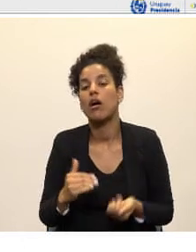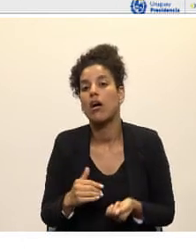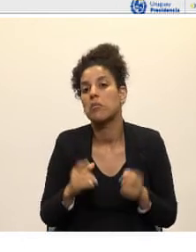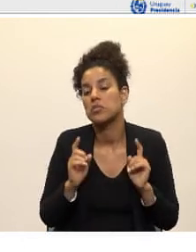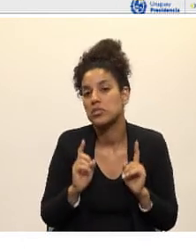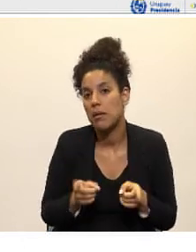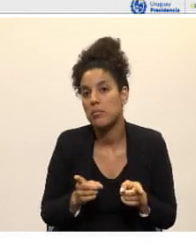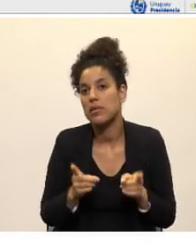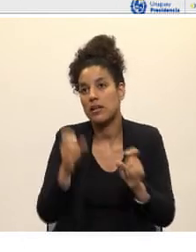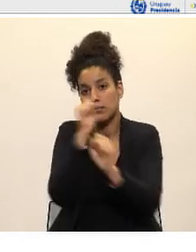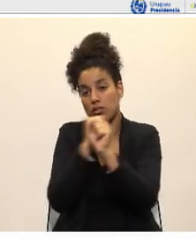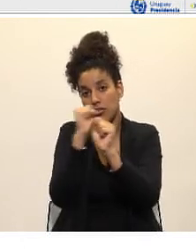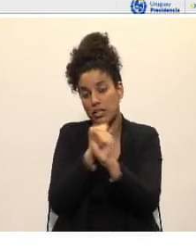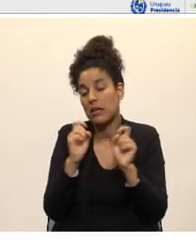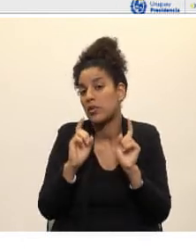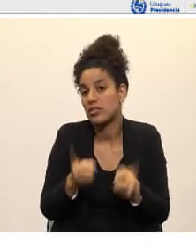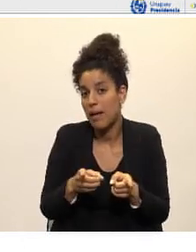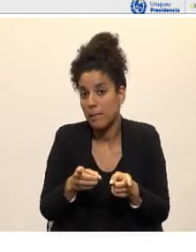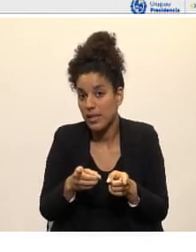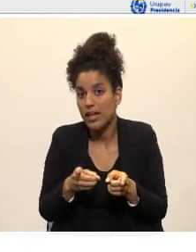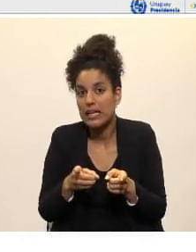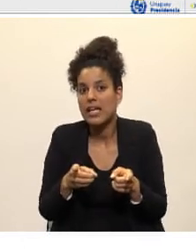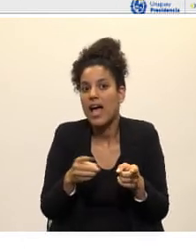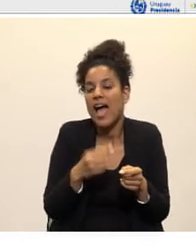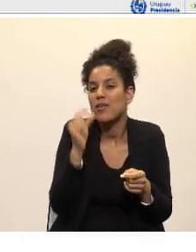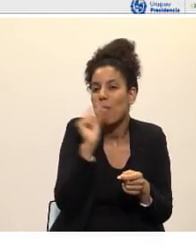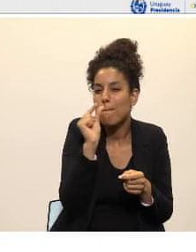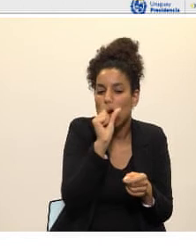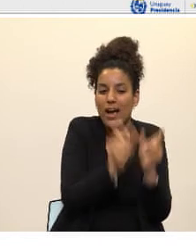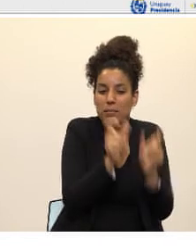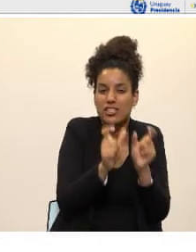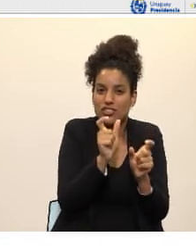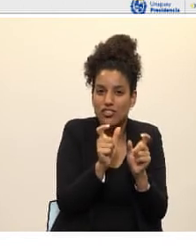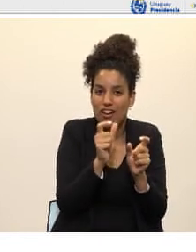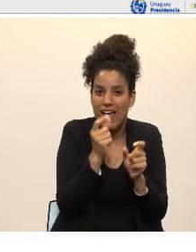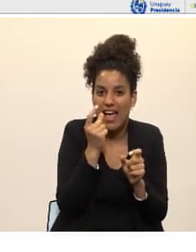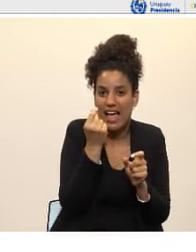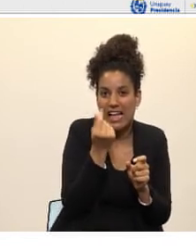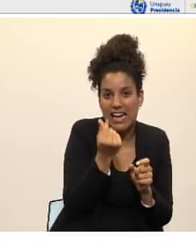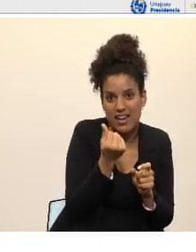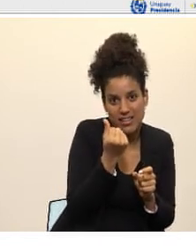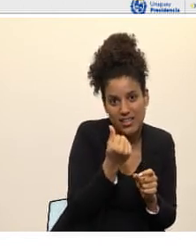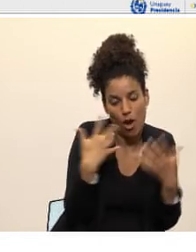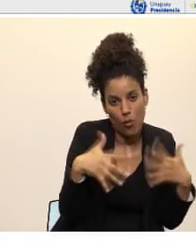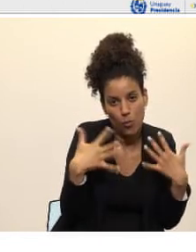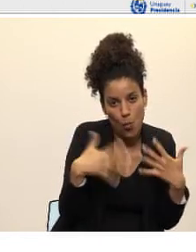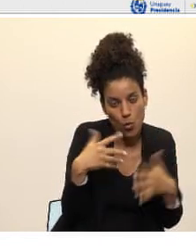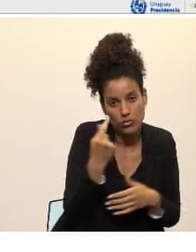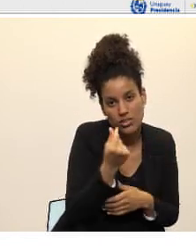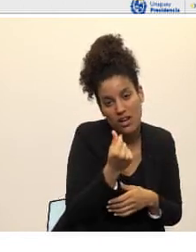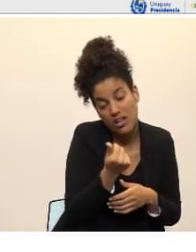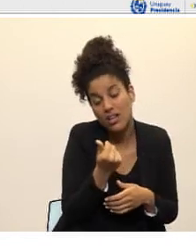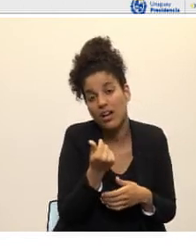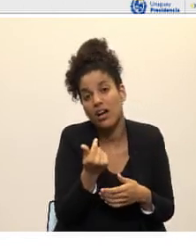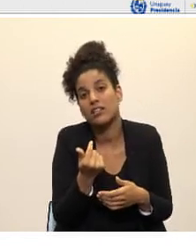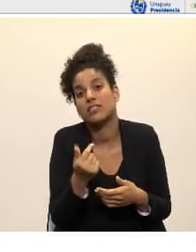pero tiene que ver con la concentración de la riqueza en unos pocos. Aquí están las empresas de tecnología como uno de los grandes ganadores en la